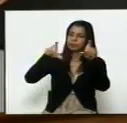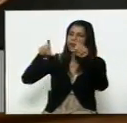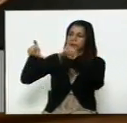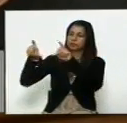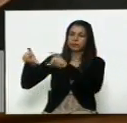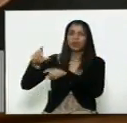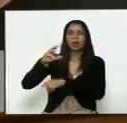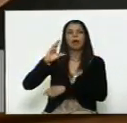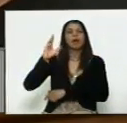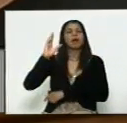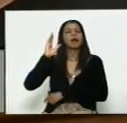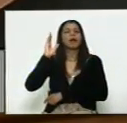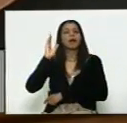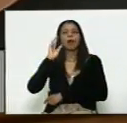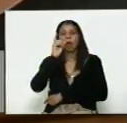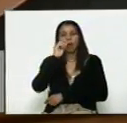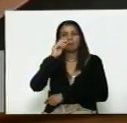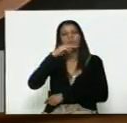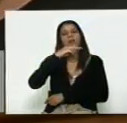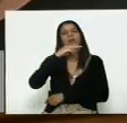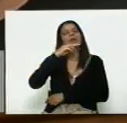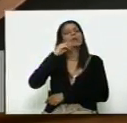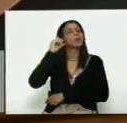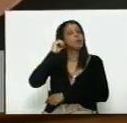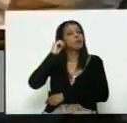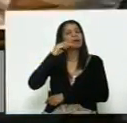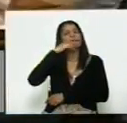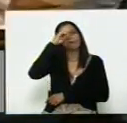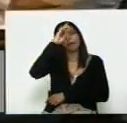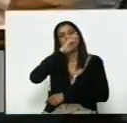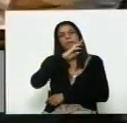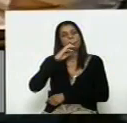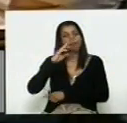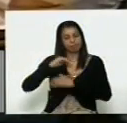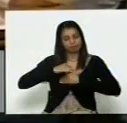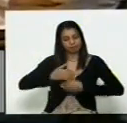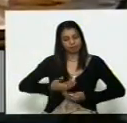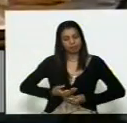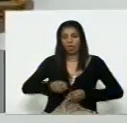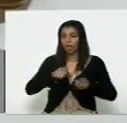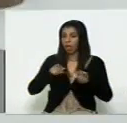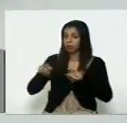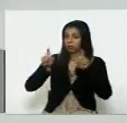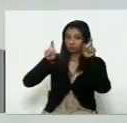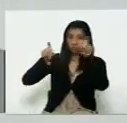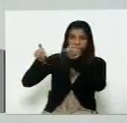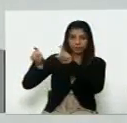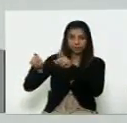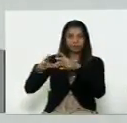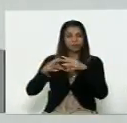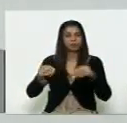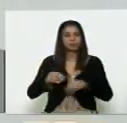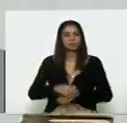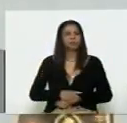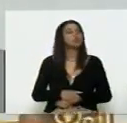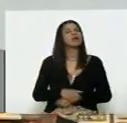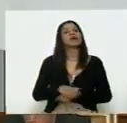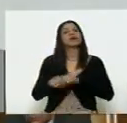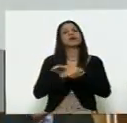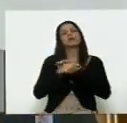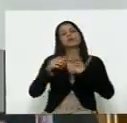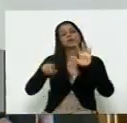para las mujeres y hombres gestantes. Es todo. En consideración, artículo